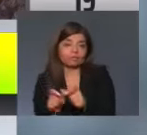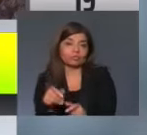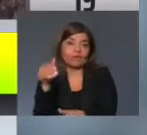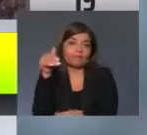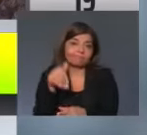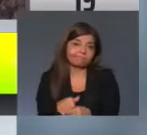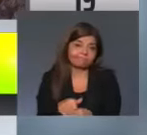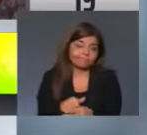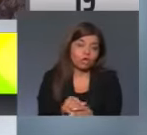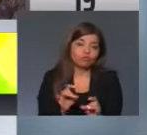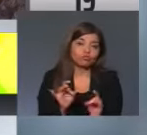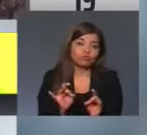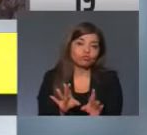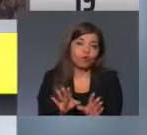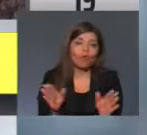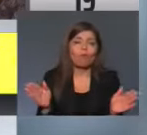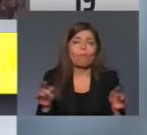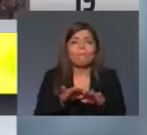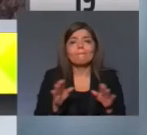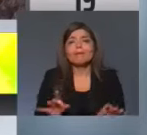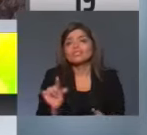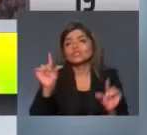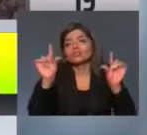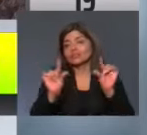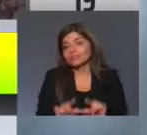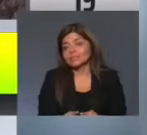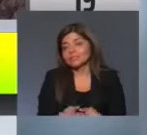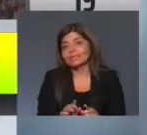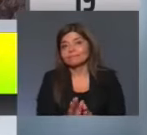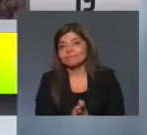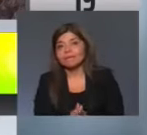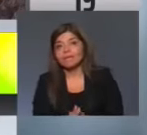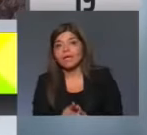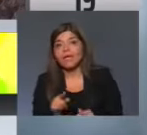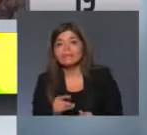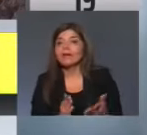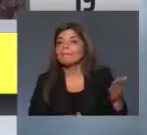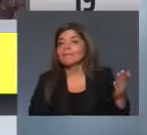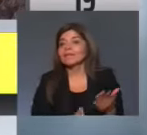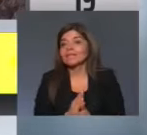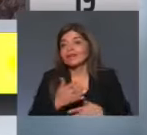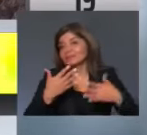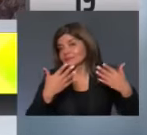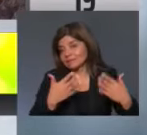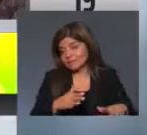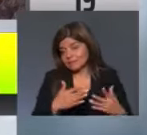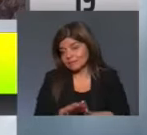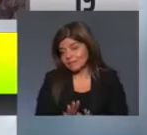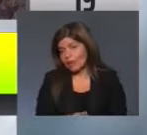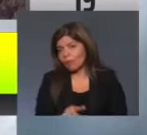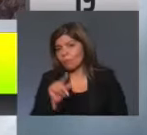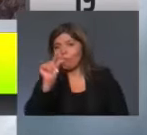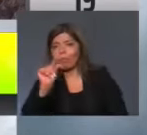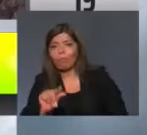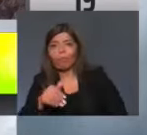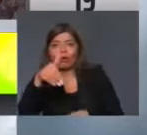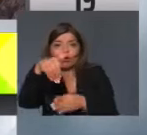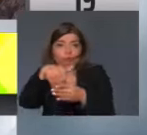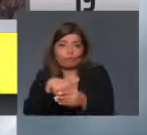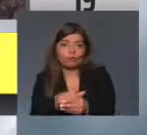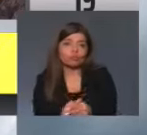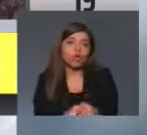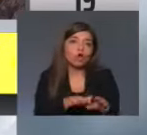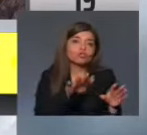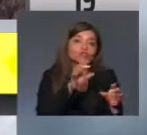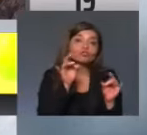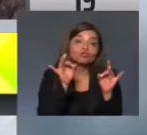A ver. Es una mesa muy pequeña. ¿Qué número de mesa es? Eso explica que hayan empezado ya con los alcaldes, porque no... Si eran 59